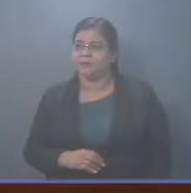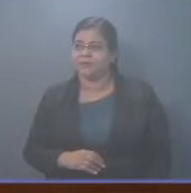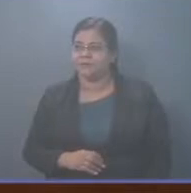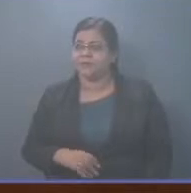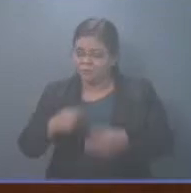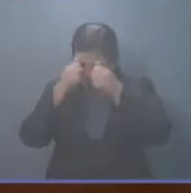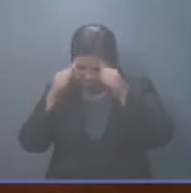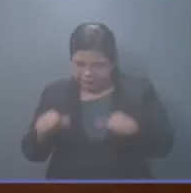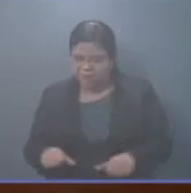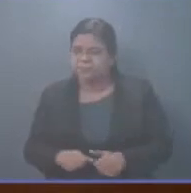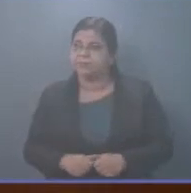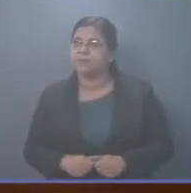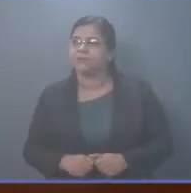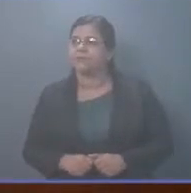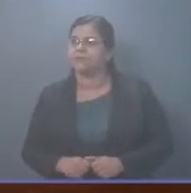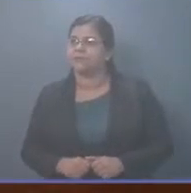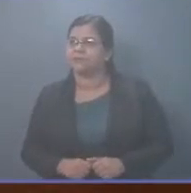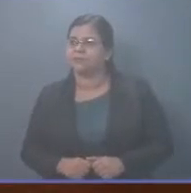Aprobado.